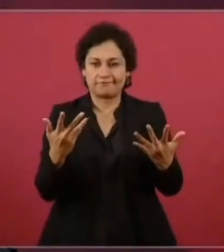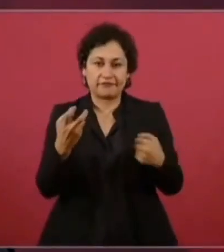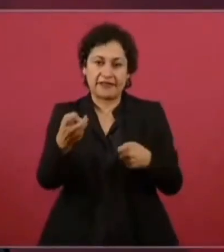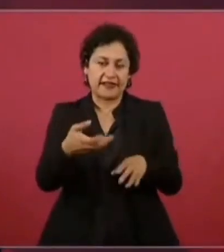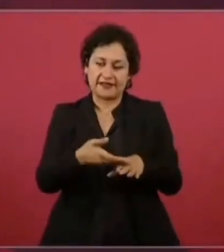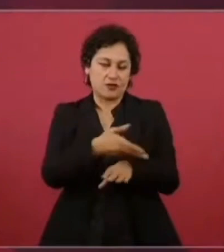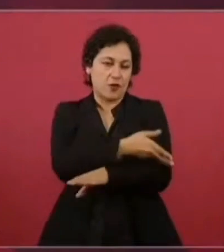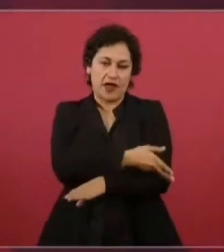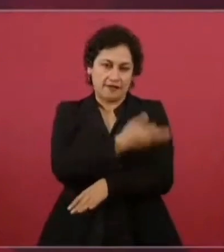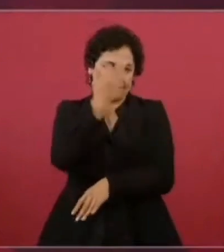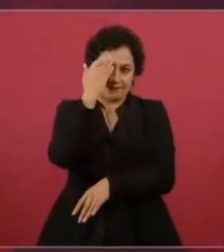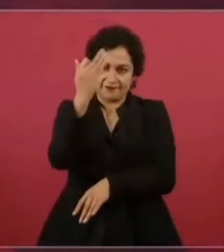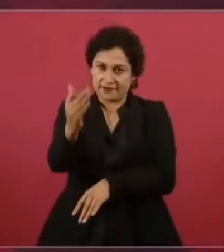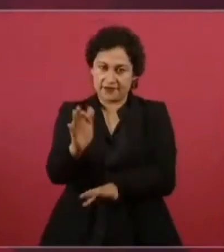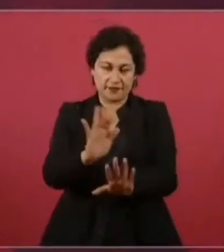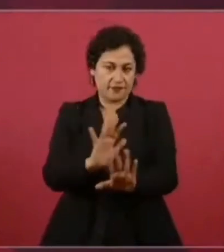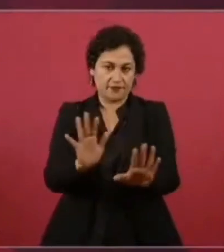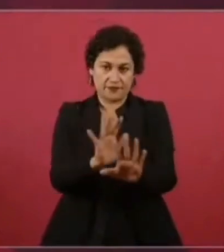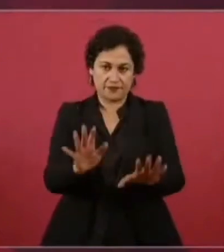lo que hacían, ¿no?